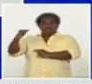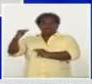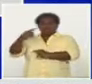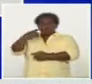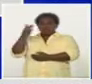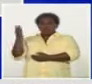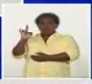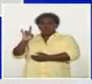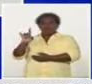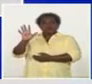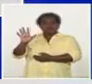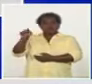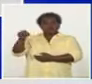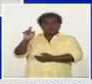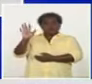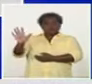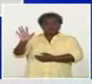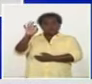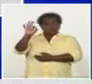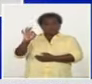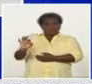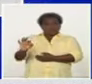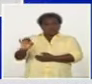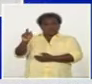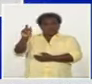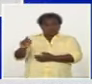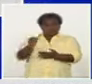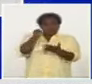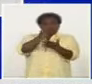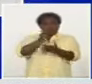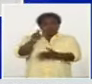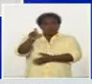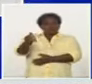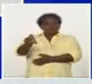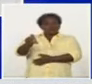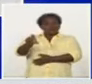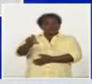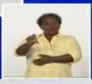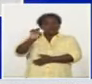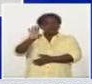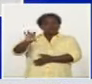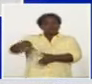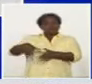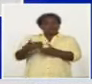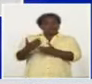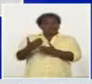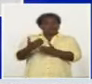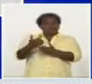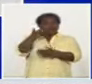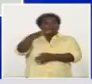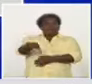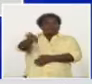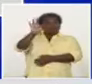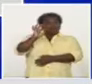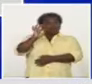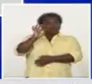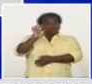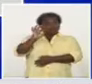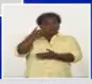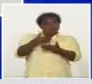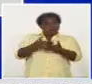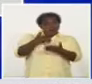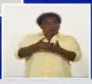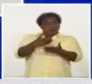95,5% de todos los casos confirmados en los últimos 15 días, por coger una referencia, porque este